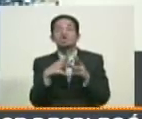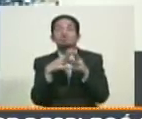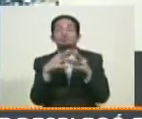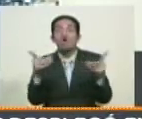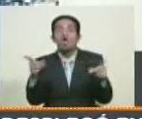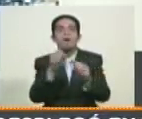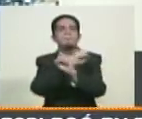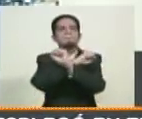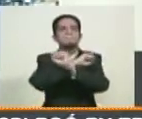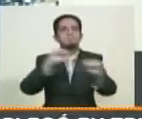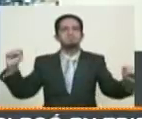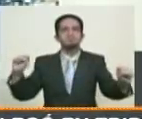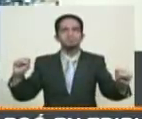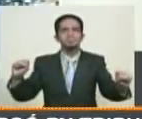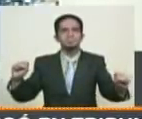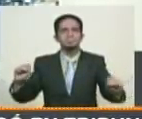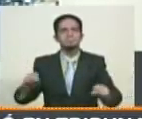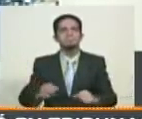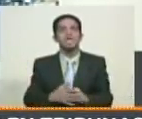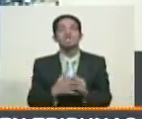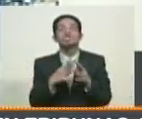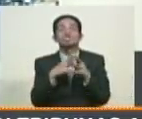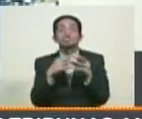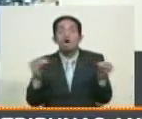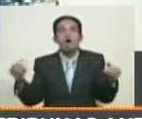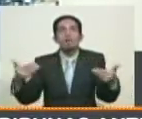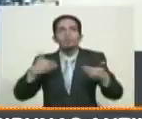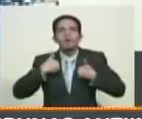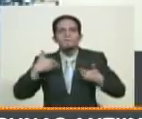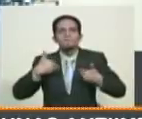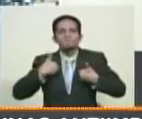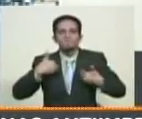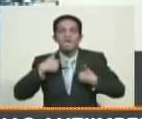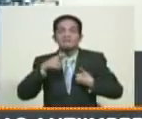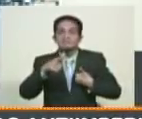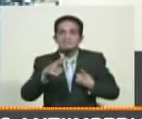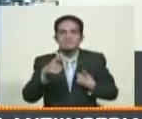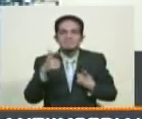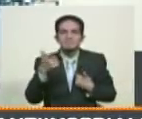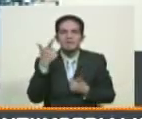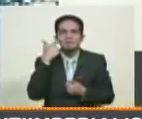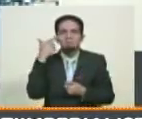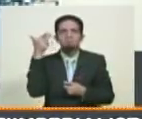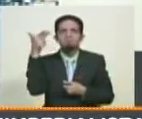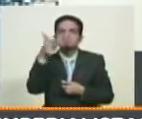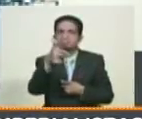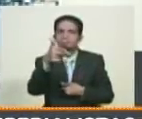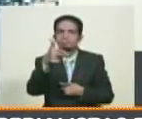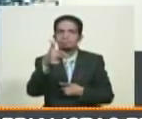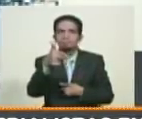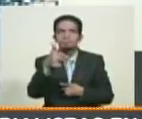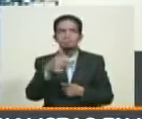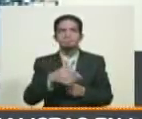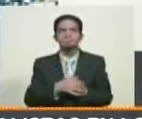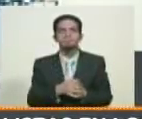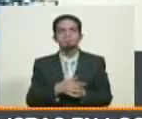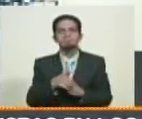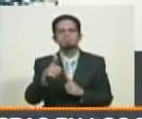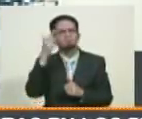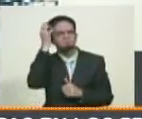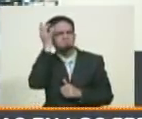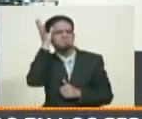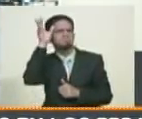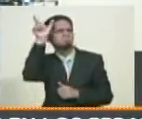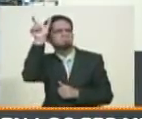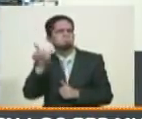todos hubiéramos sido víctimas de esa masacre producida por mentes criminales,